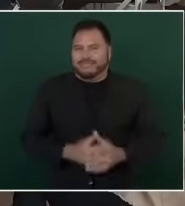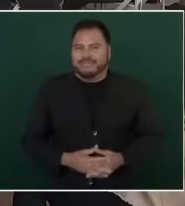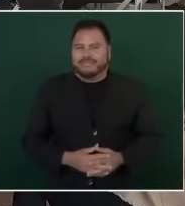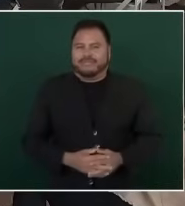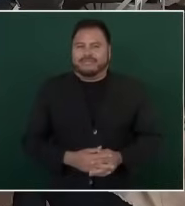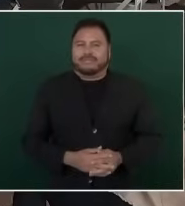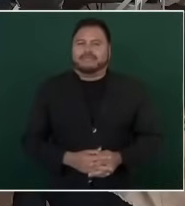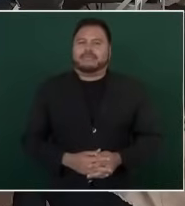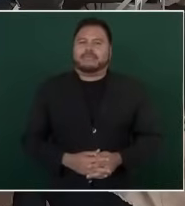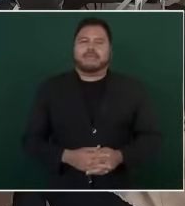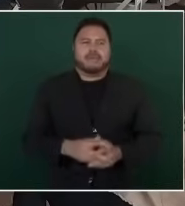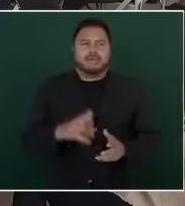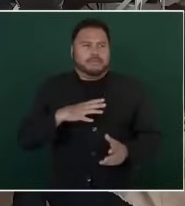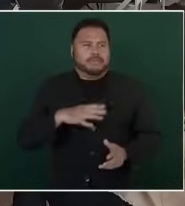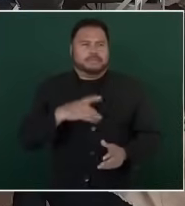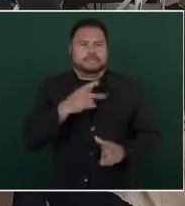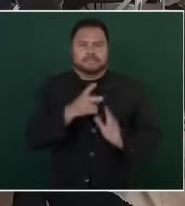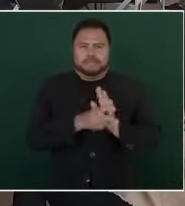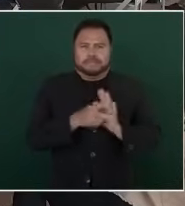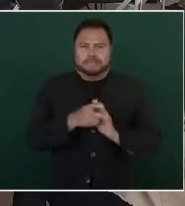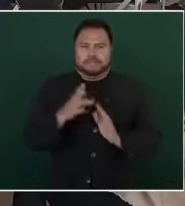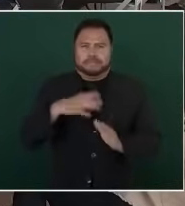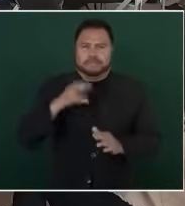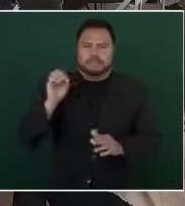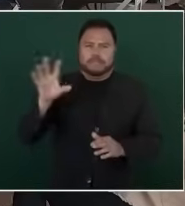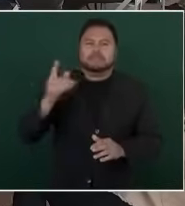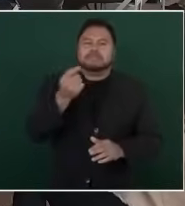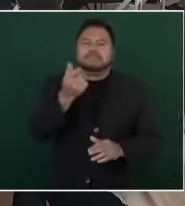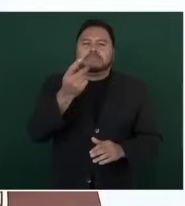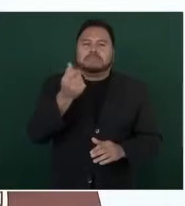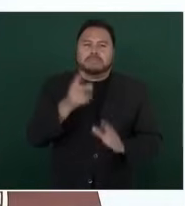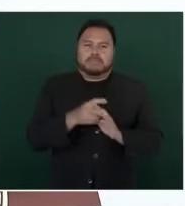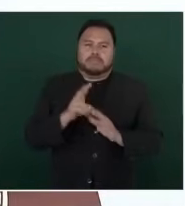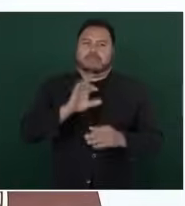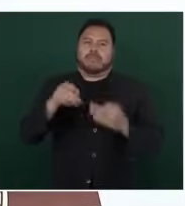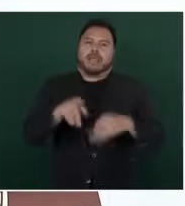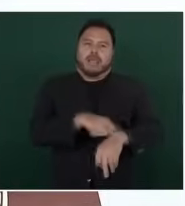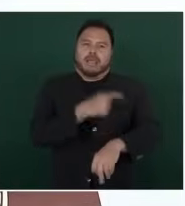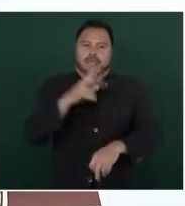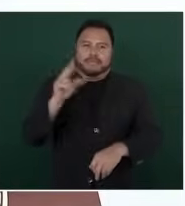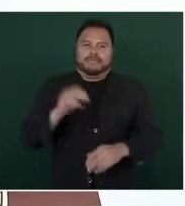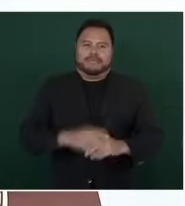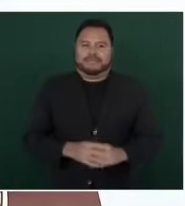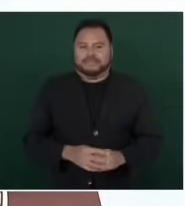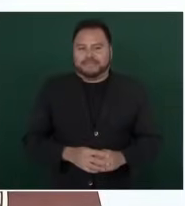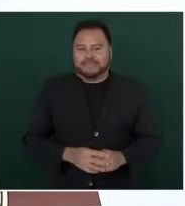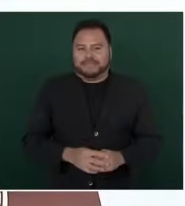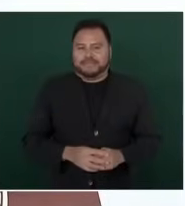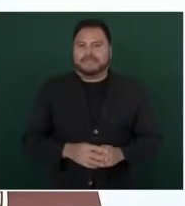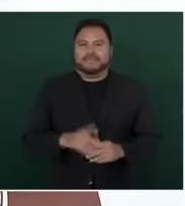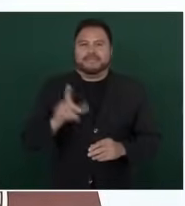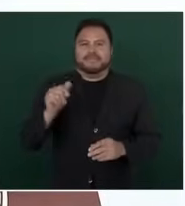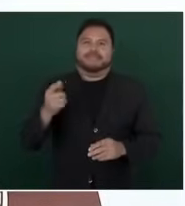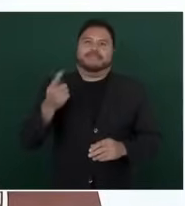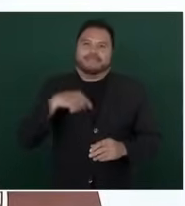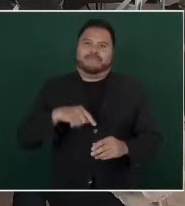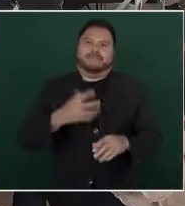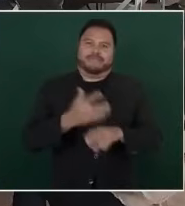No la tienes ahí, nada más un pedacito, no vaya a ser que nos notifiquen.